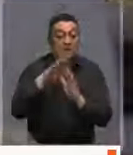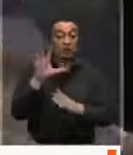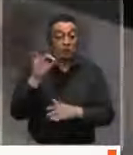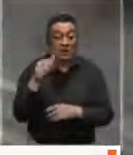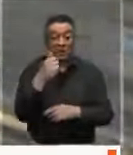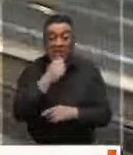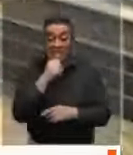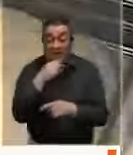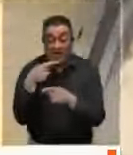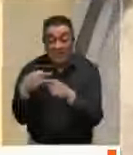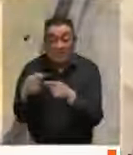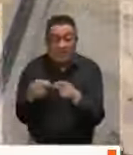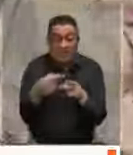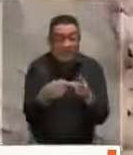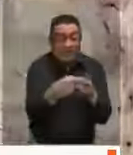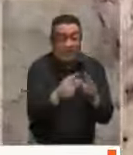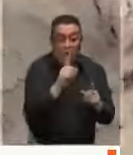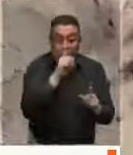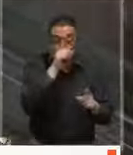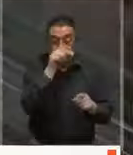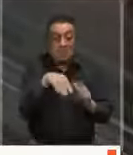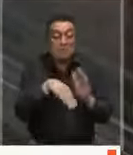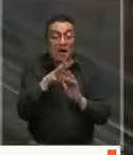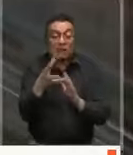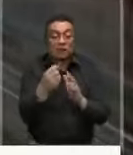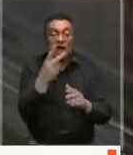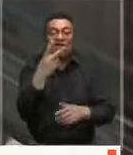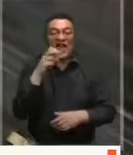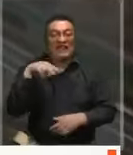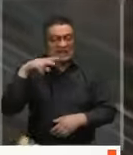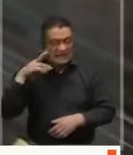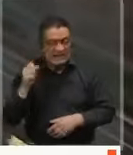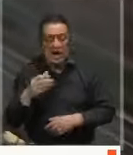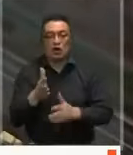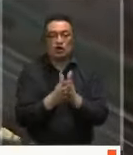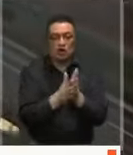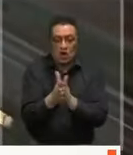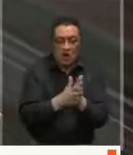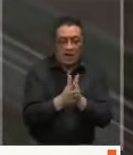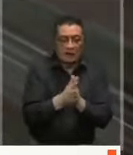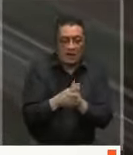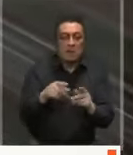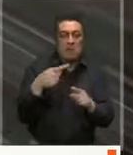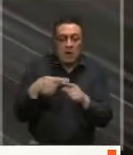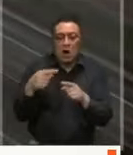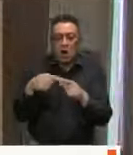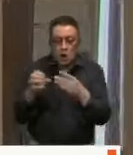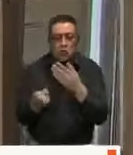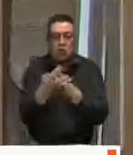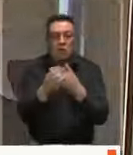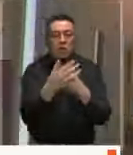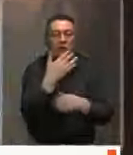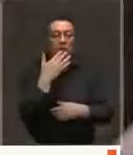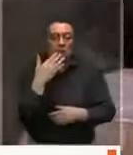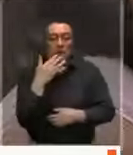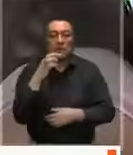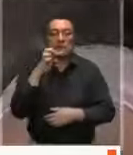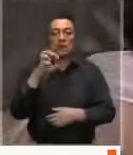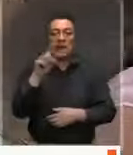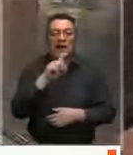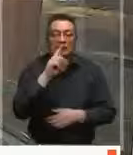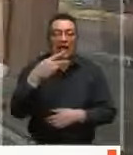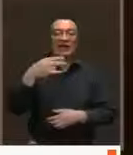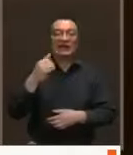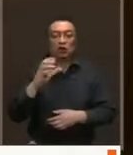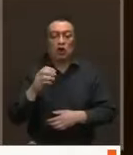distintos a los tradicionales y más pedidos vainilla chocolate suman más y nuevos Sabores como los de pasta de higo o